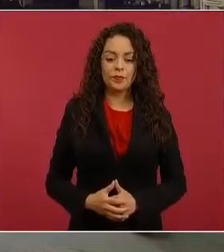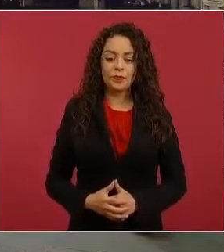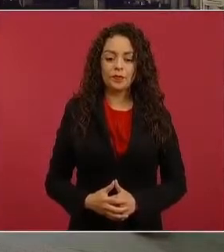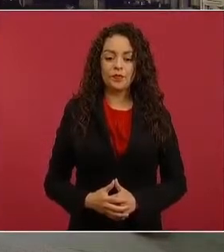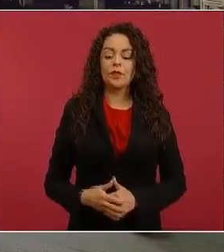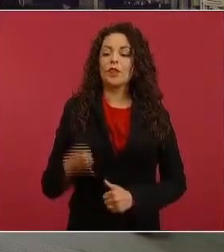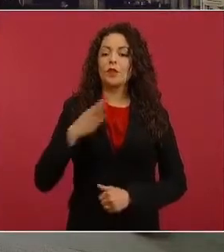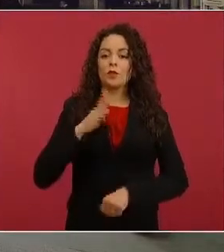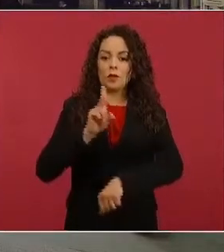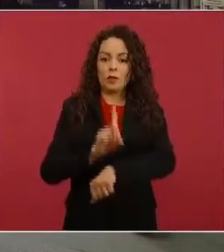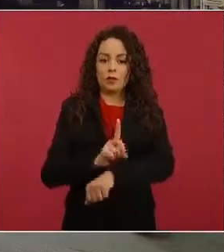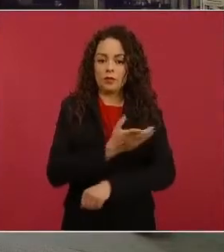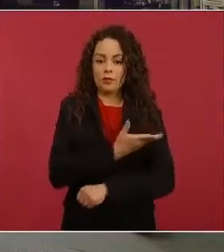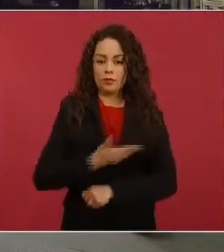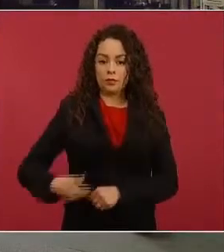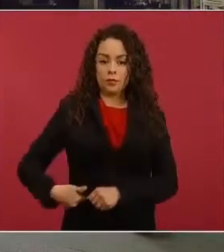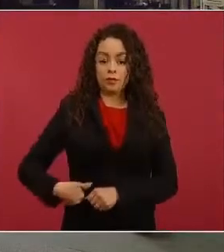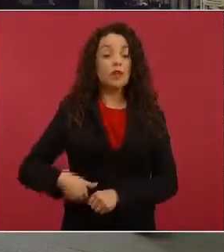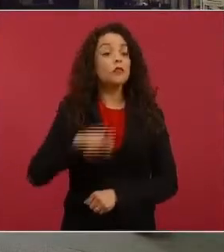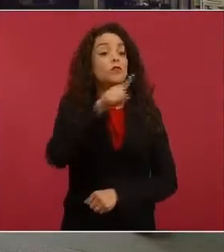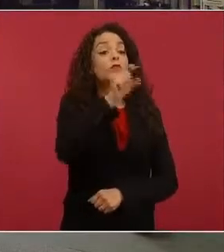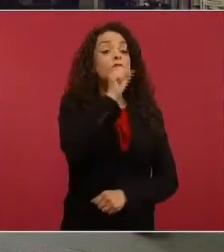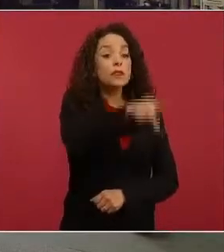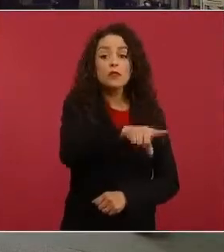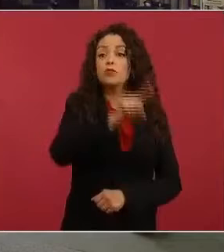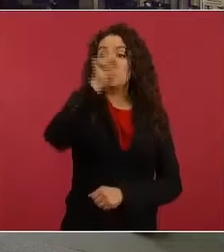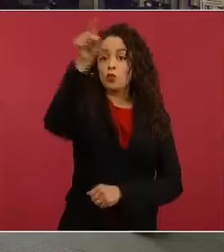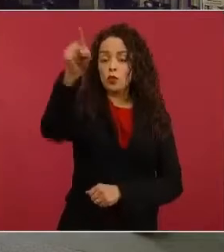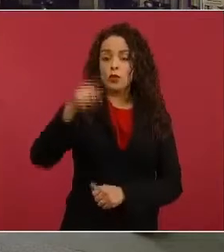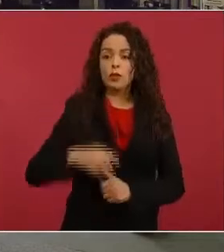Buenos días, presidente. Tú también y tú. ¿Sí? Ok.